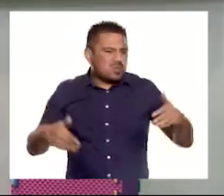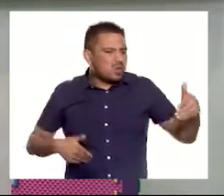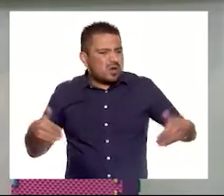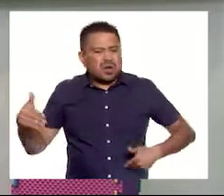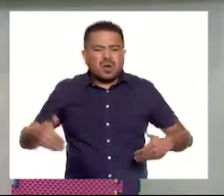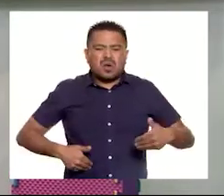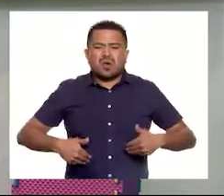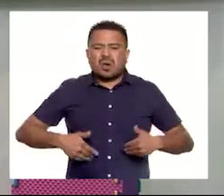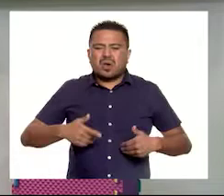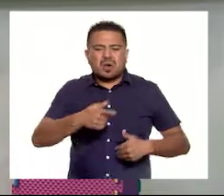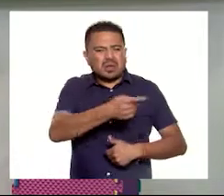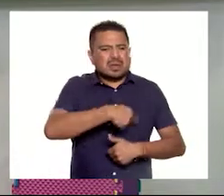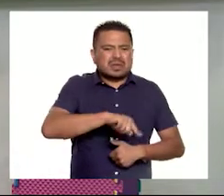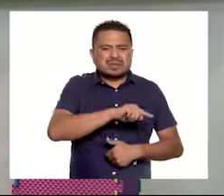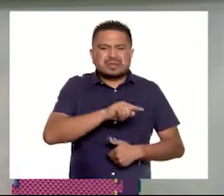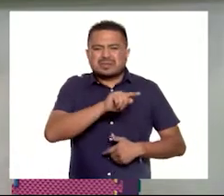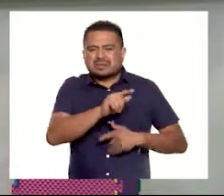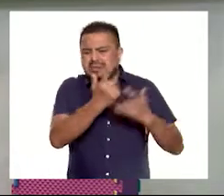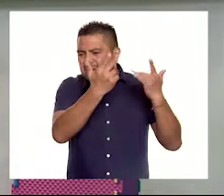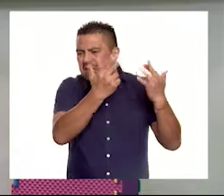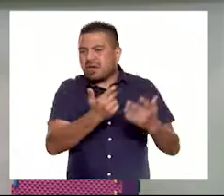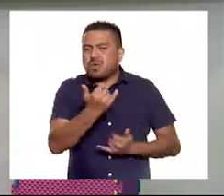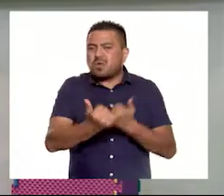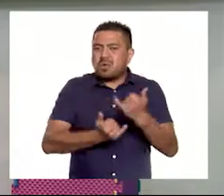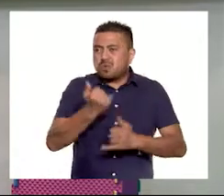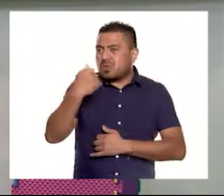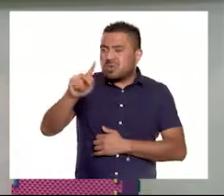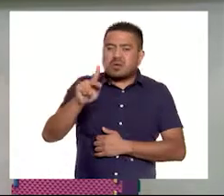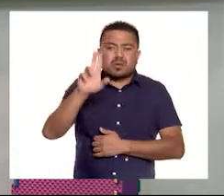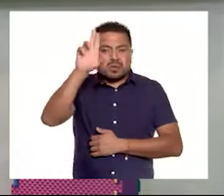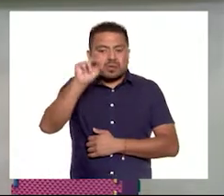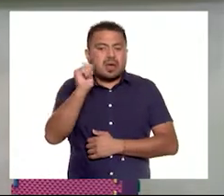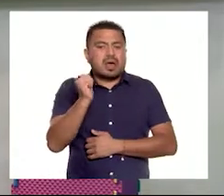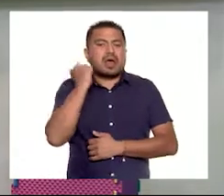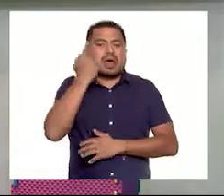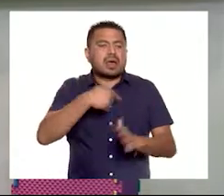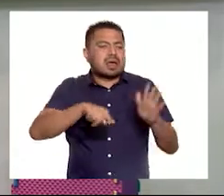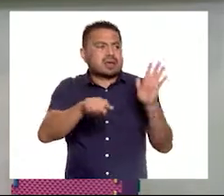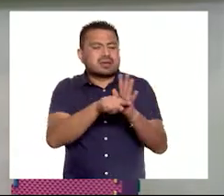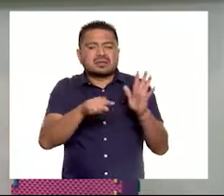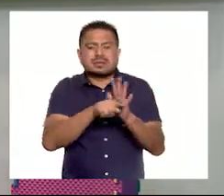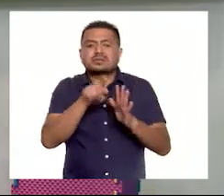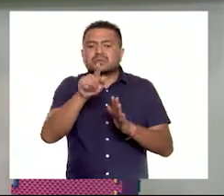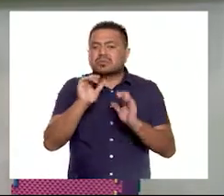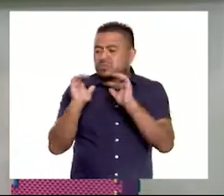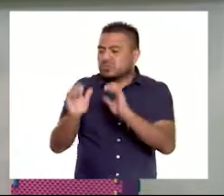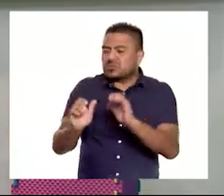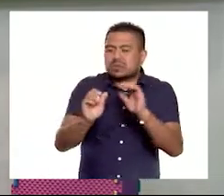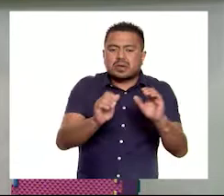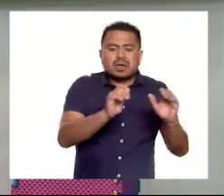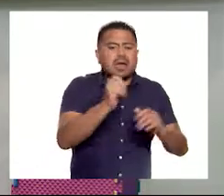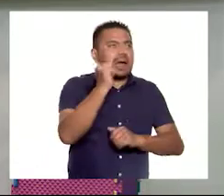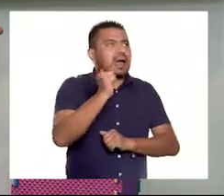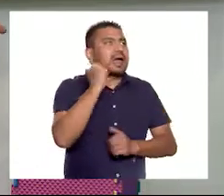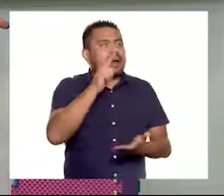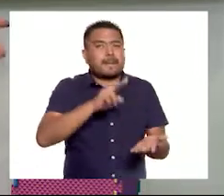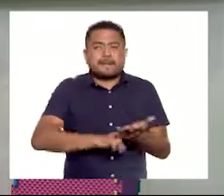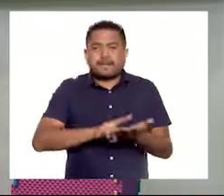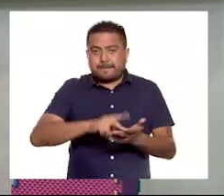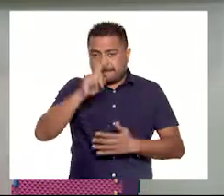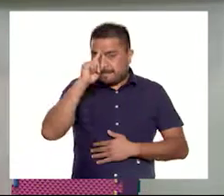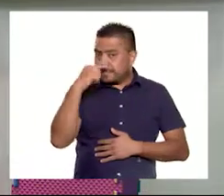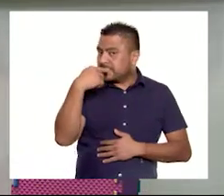que lastimes o maltrates sus juguetes y que no es algo negativo, sino que estás cuidando algo que es muy valioso para